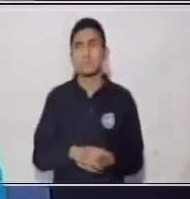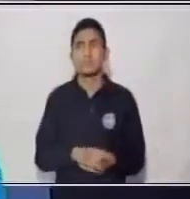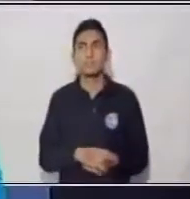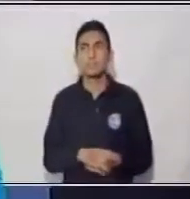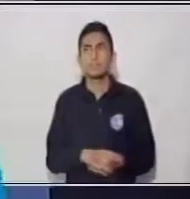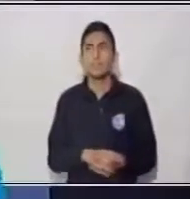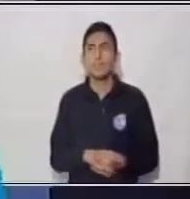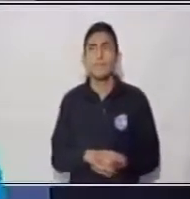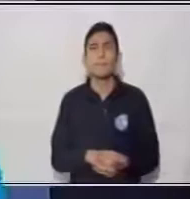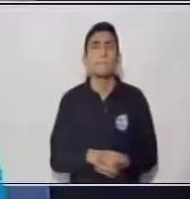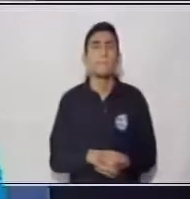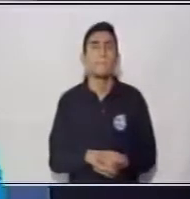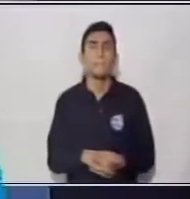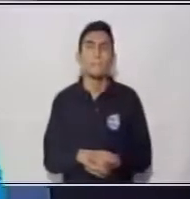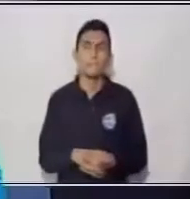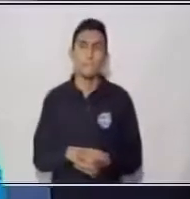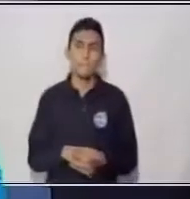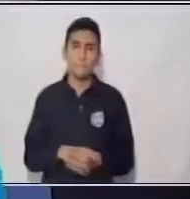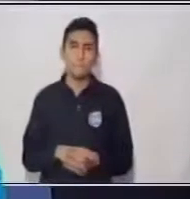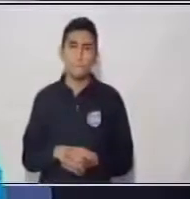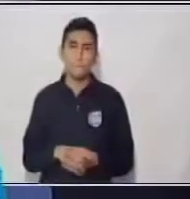en